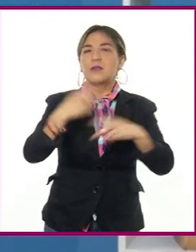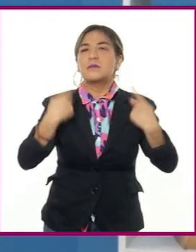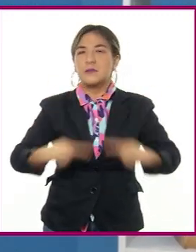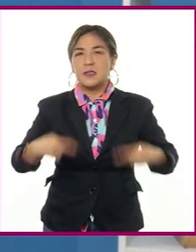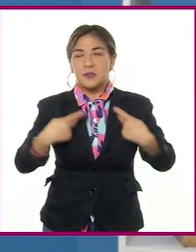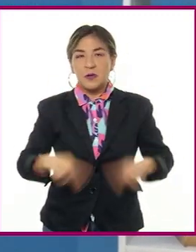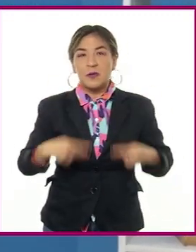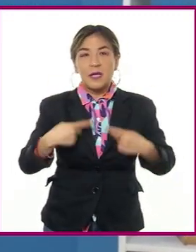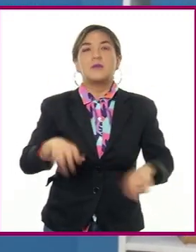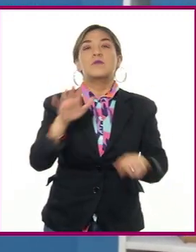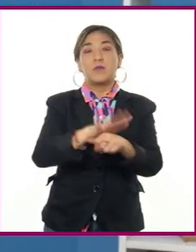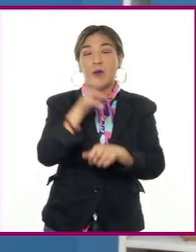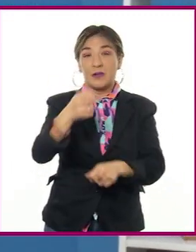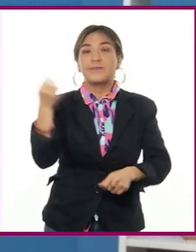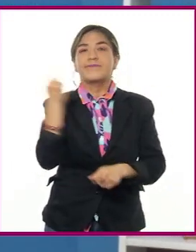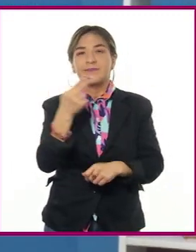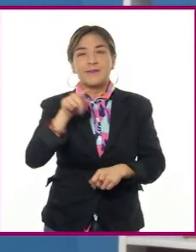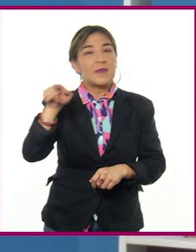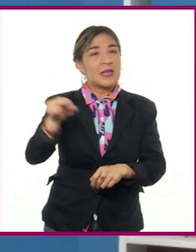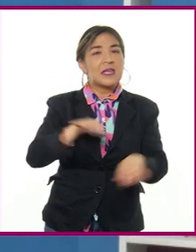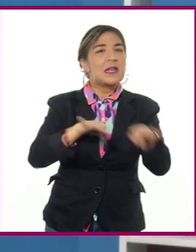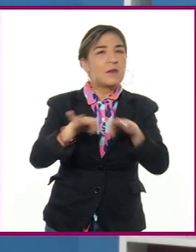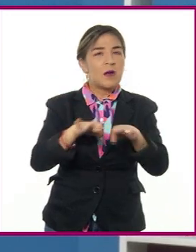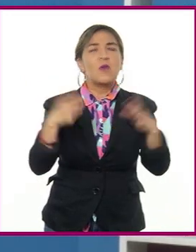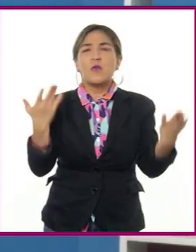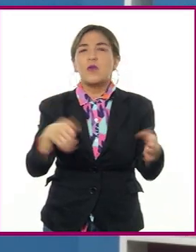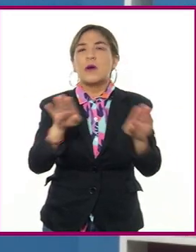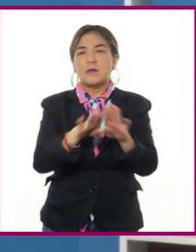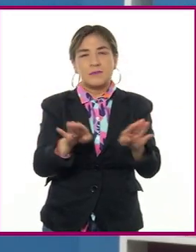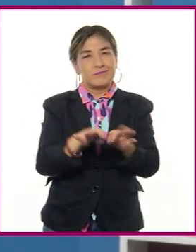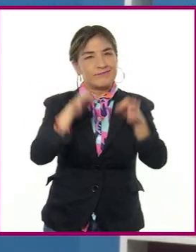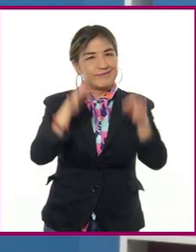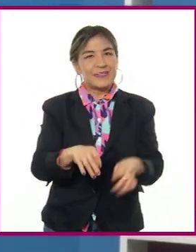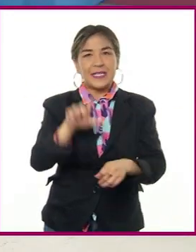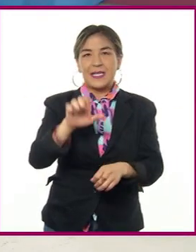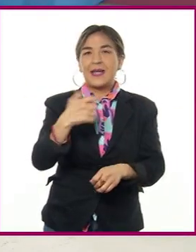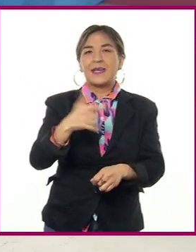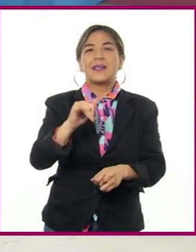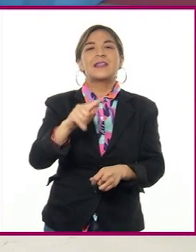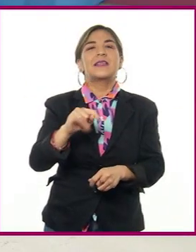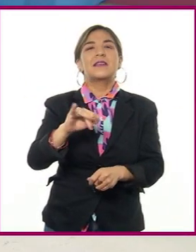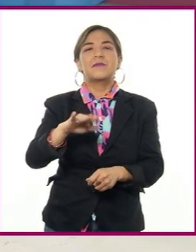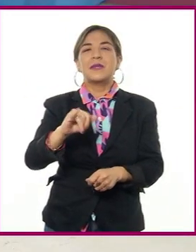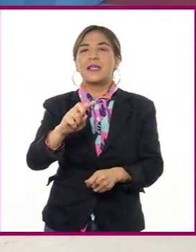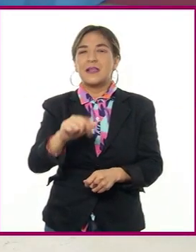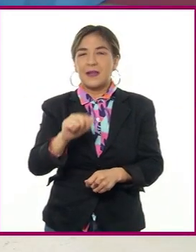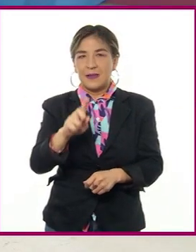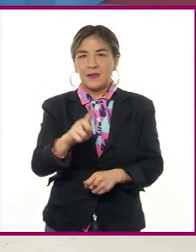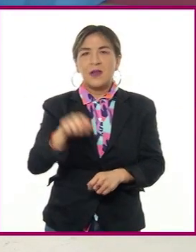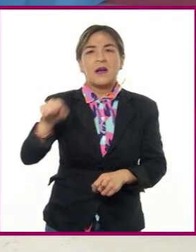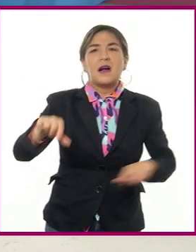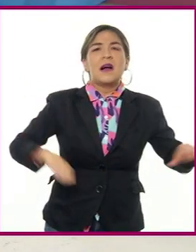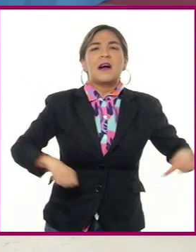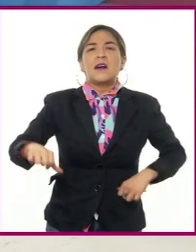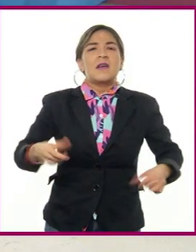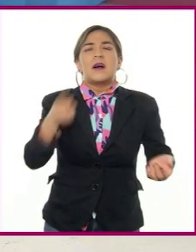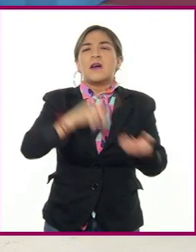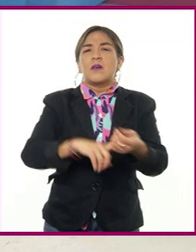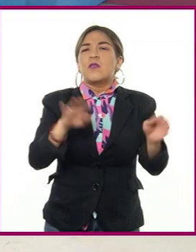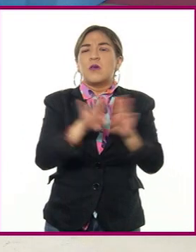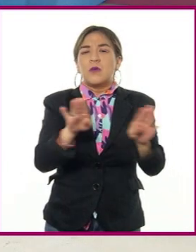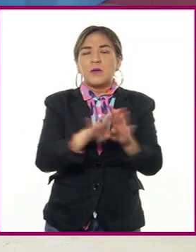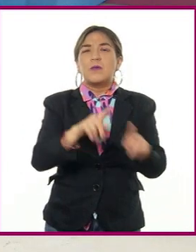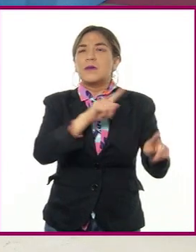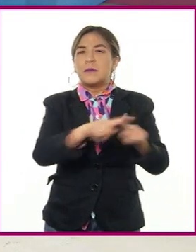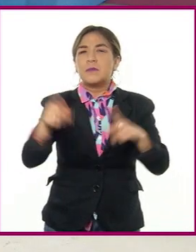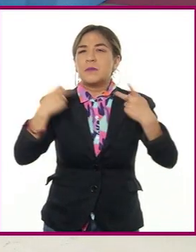eso es indispensable que su labor sea desempeñada con legitimidad. Las actividades desarrolladas por las